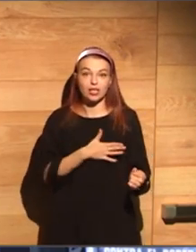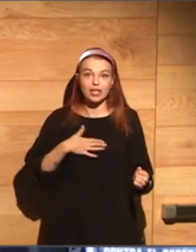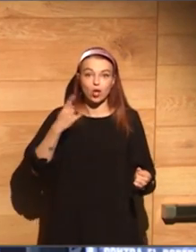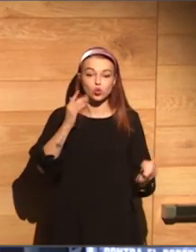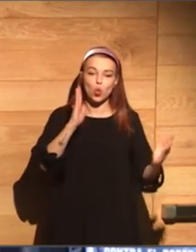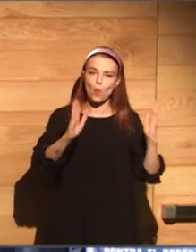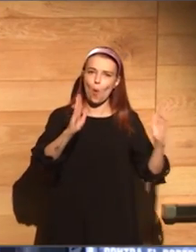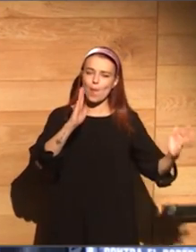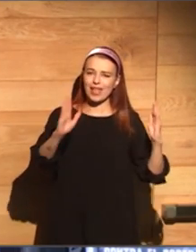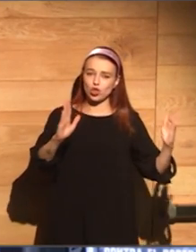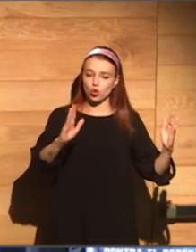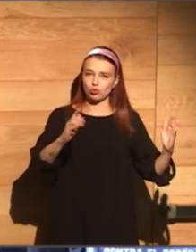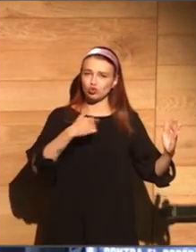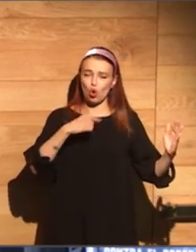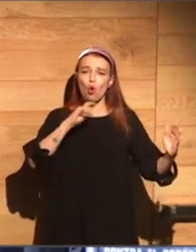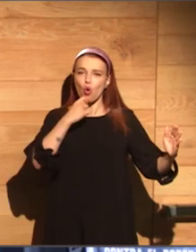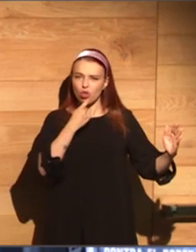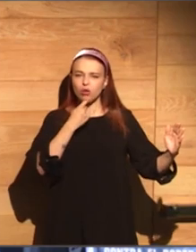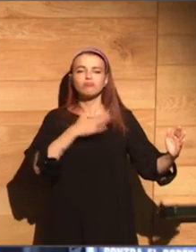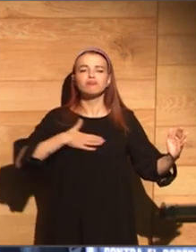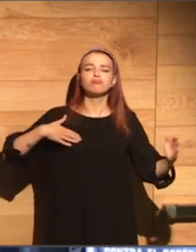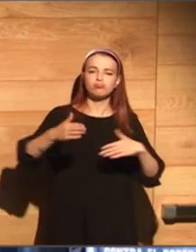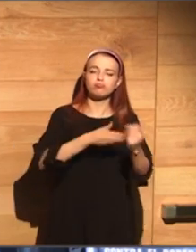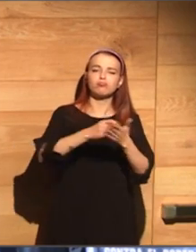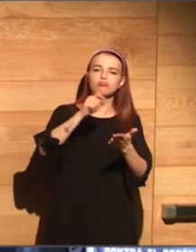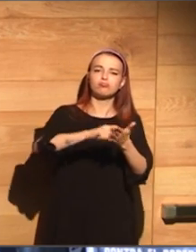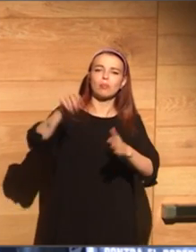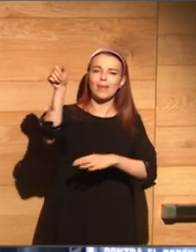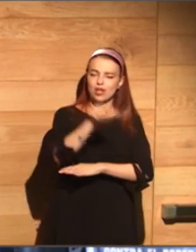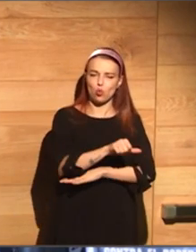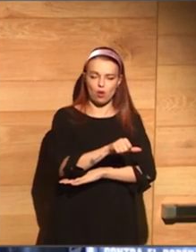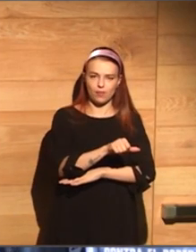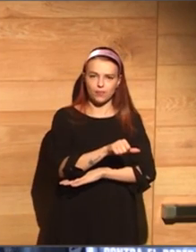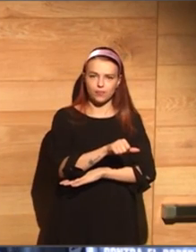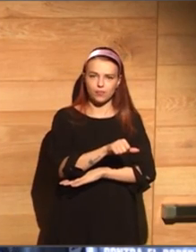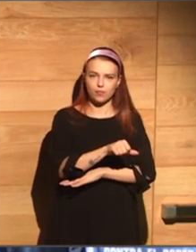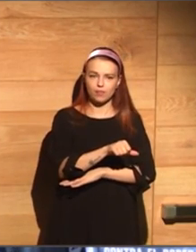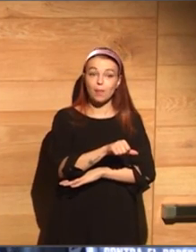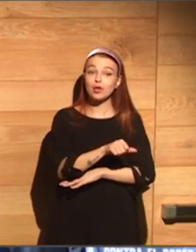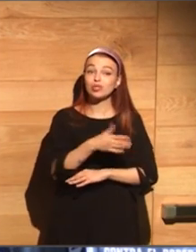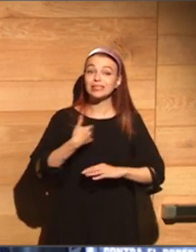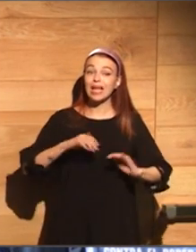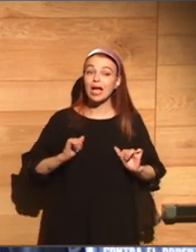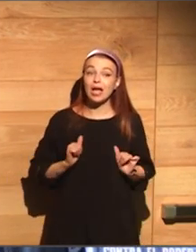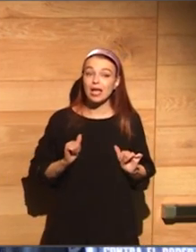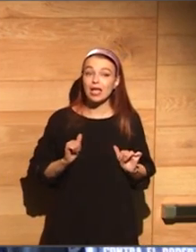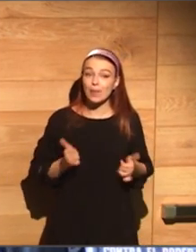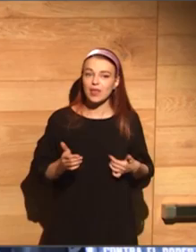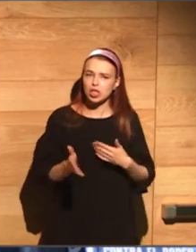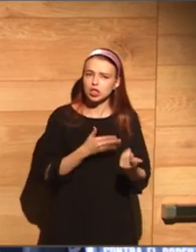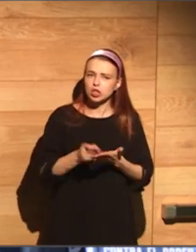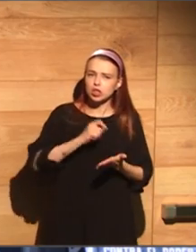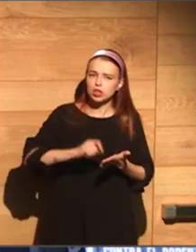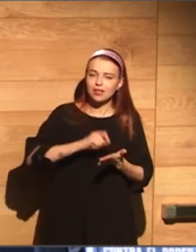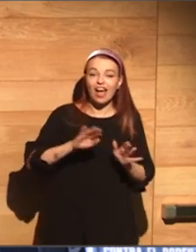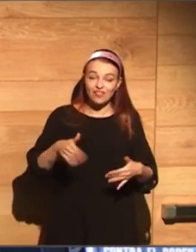él detesta. Y de hecho lo deja claro en todo momento. Pero cuando se mete en harina, al final trabaja con gente de